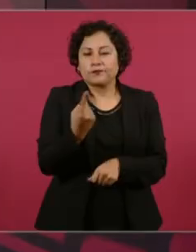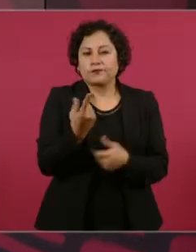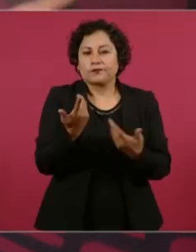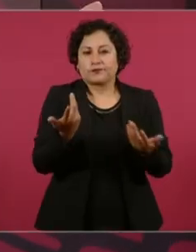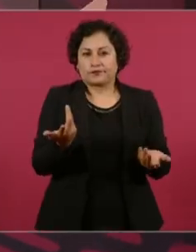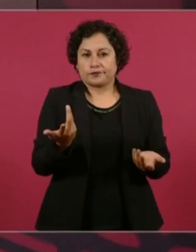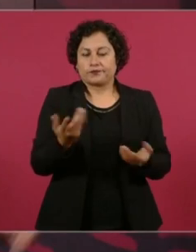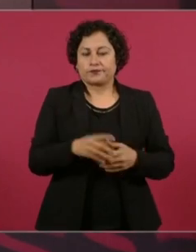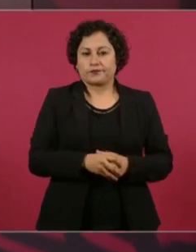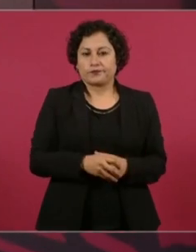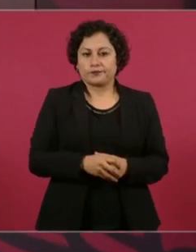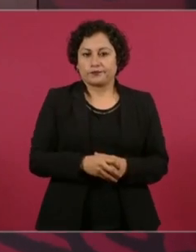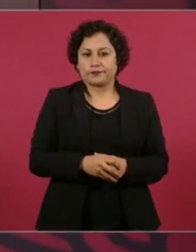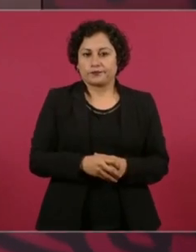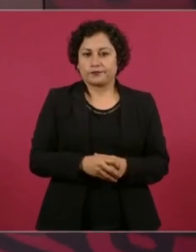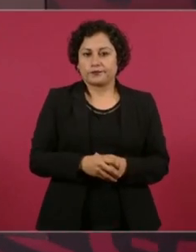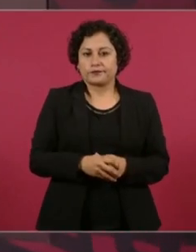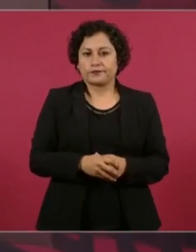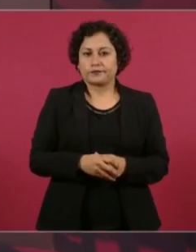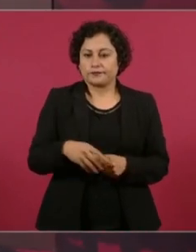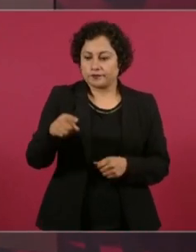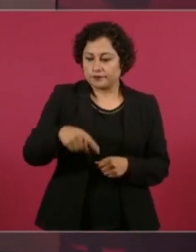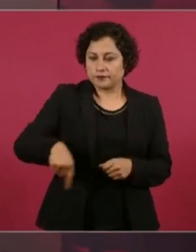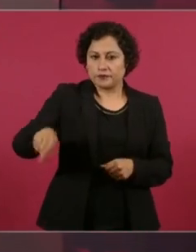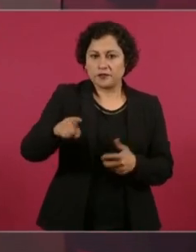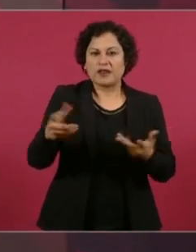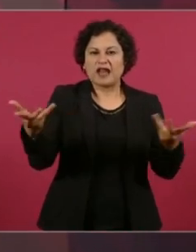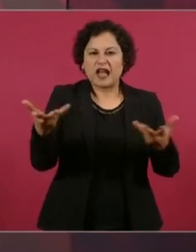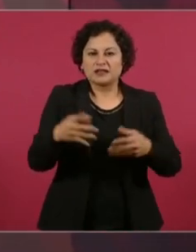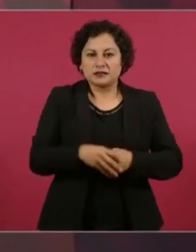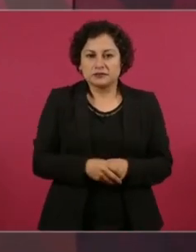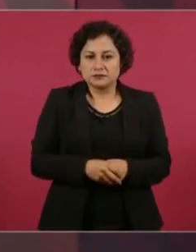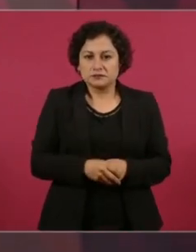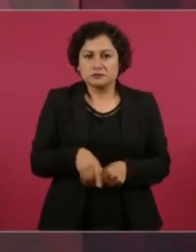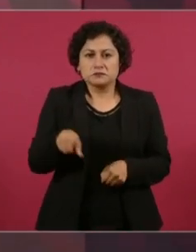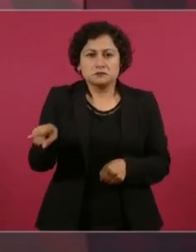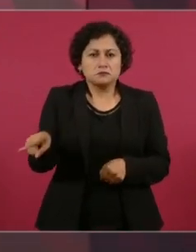¿qué hacen con estar nada más atacando?